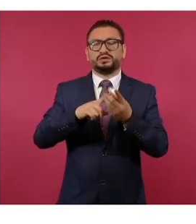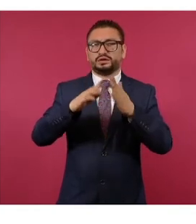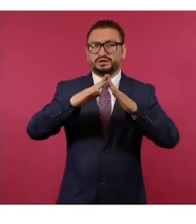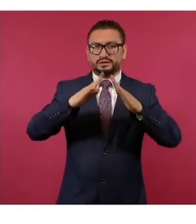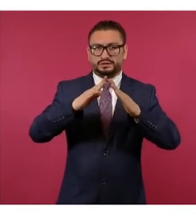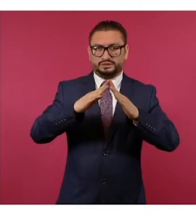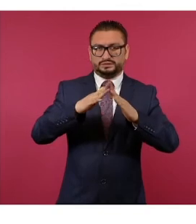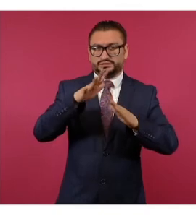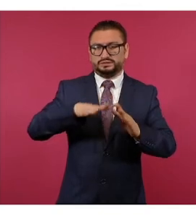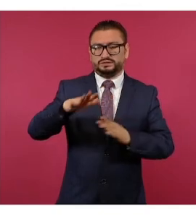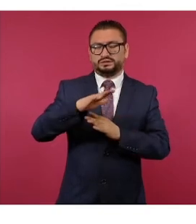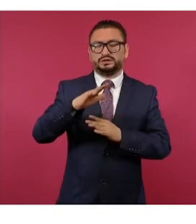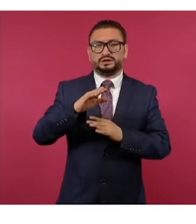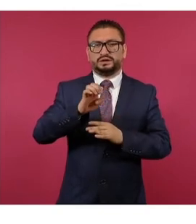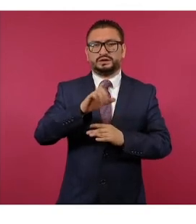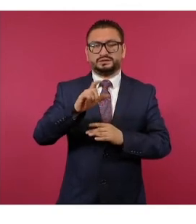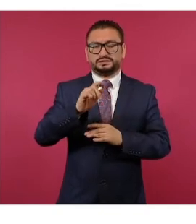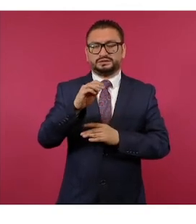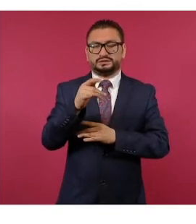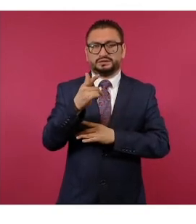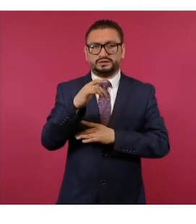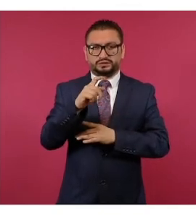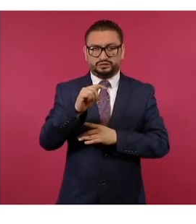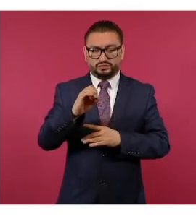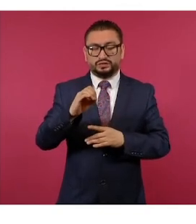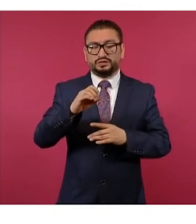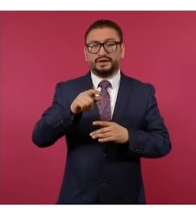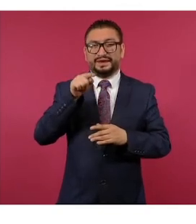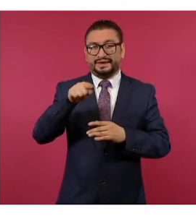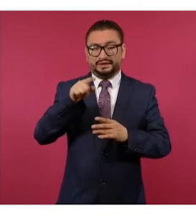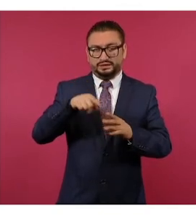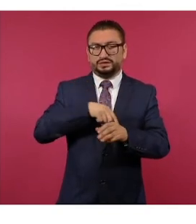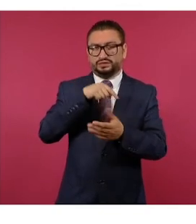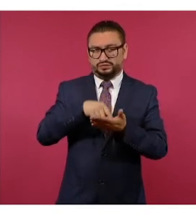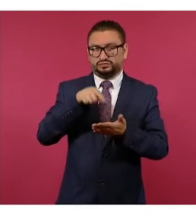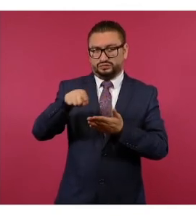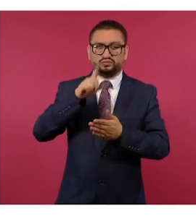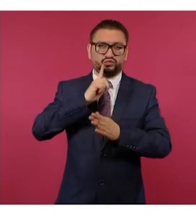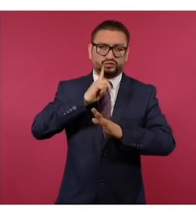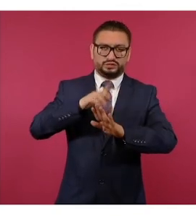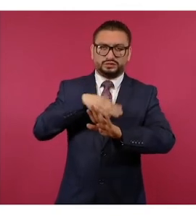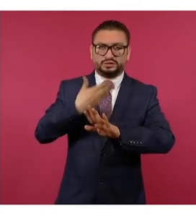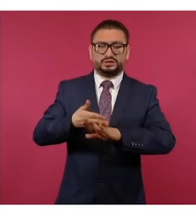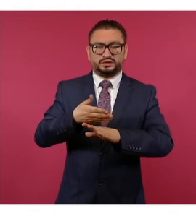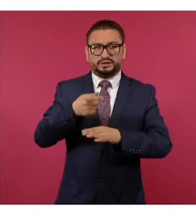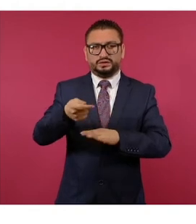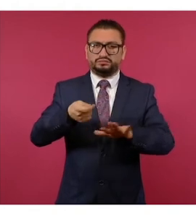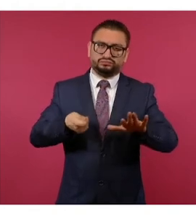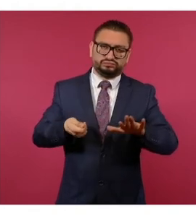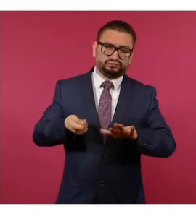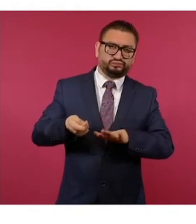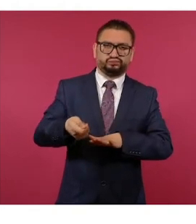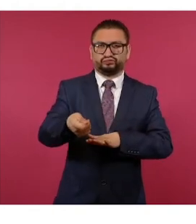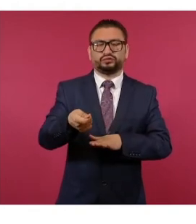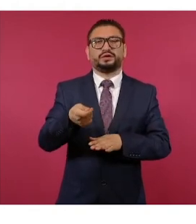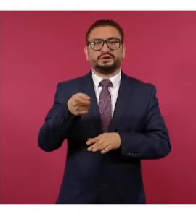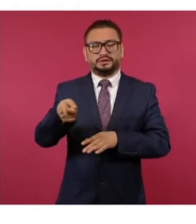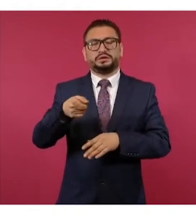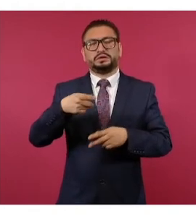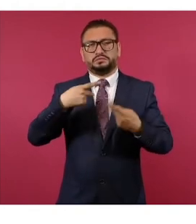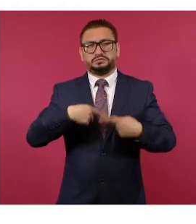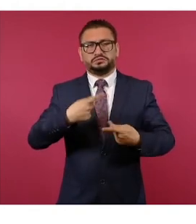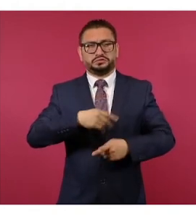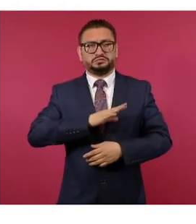ubicado en el barrio Santiaguito, lugar donde la agredió con un objeto punzocortante, causándole la